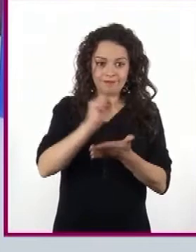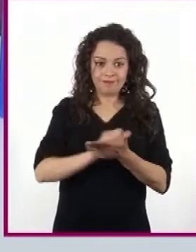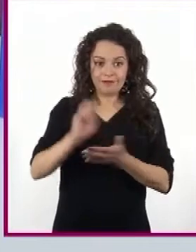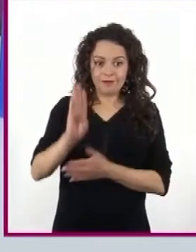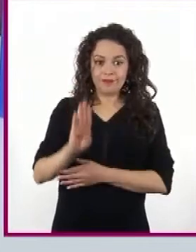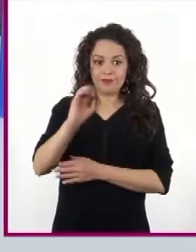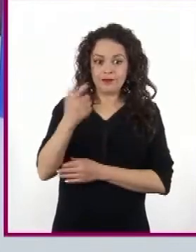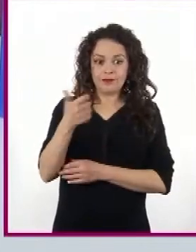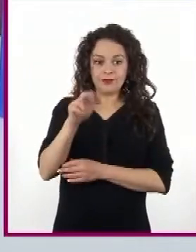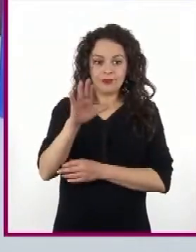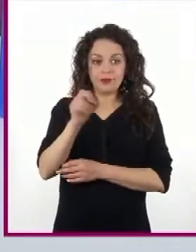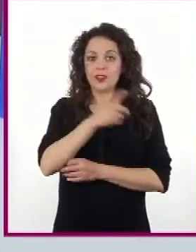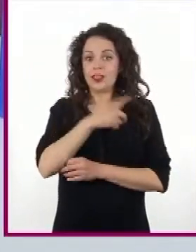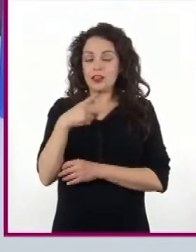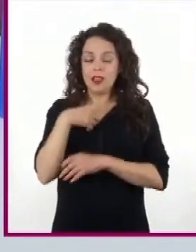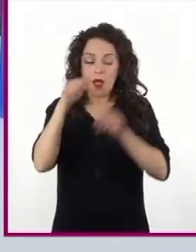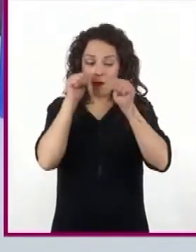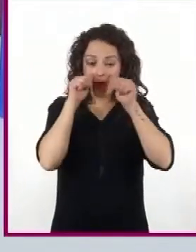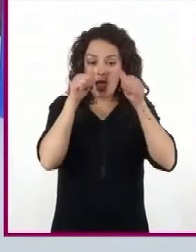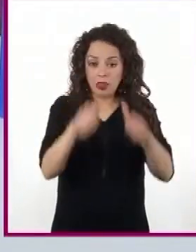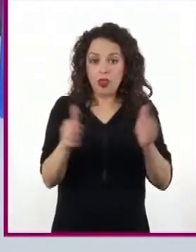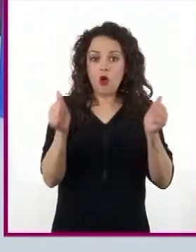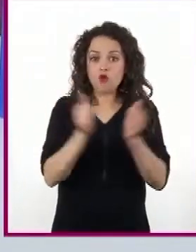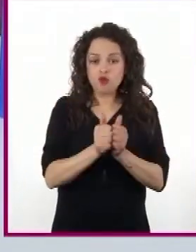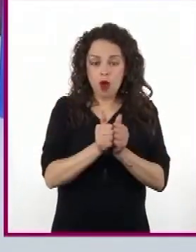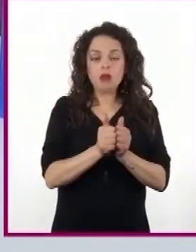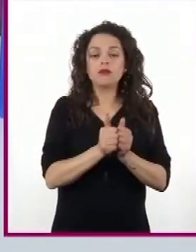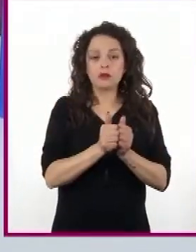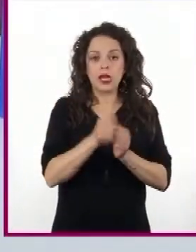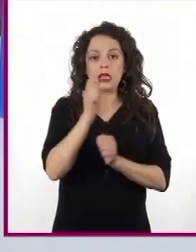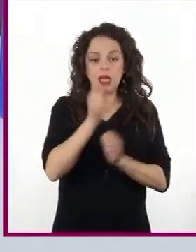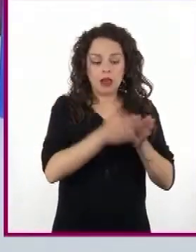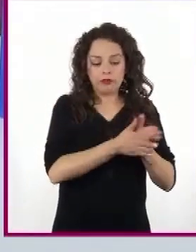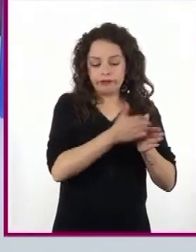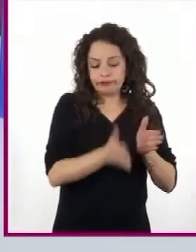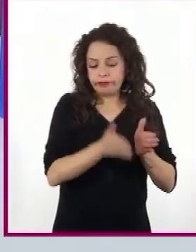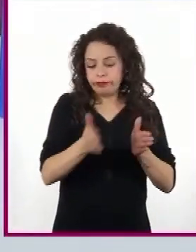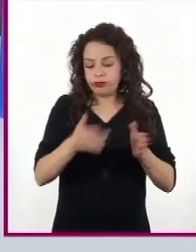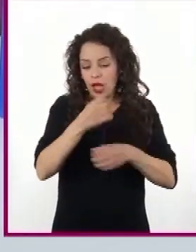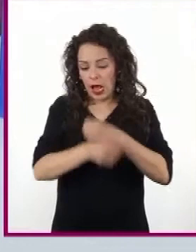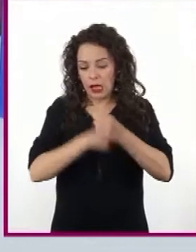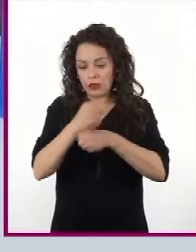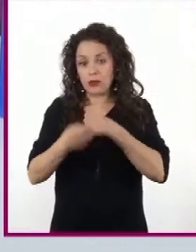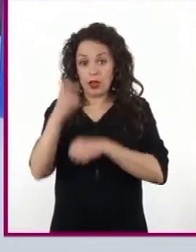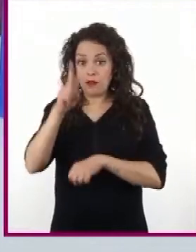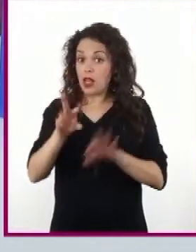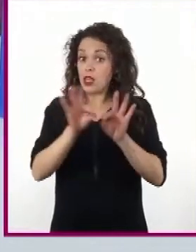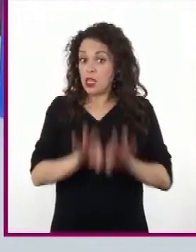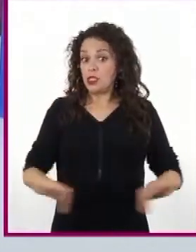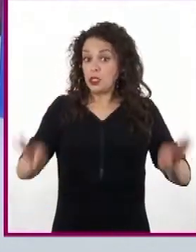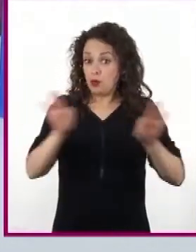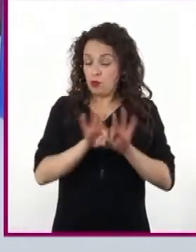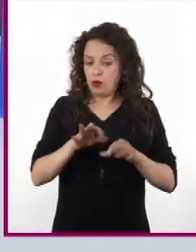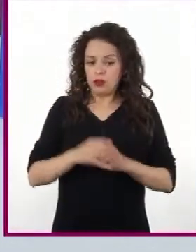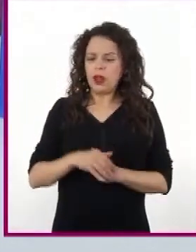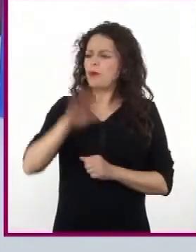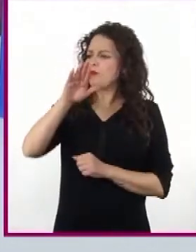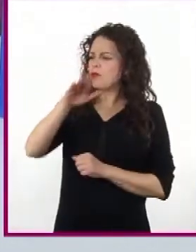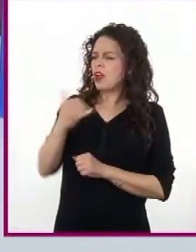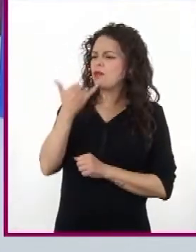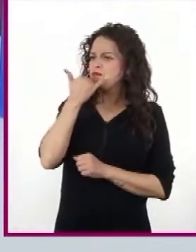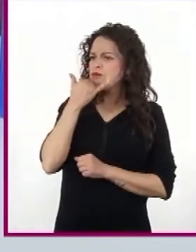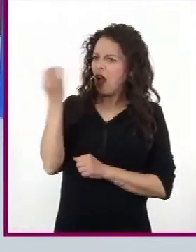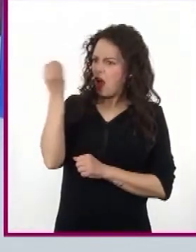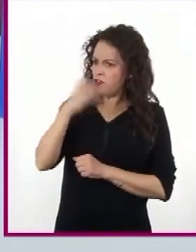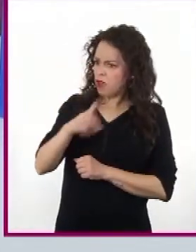poner atención a la narración cronológica, que es un elemento fundamental. Maestro, ¿y es forzoso que las biografías